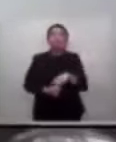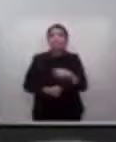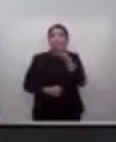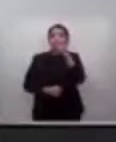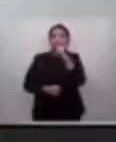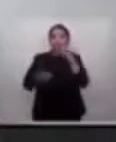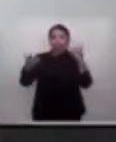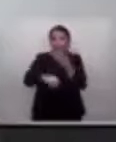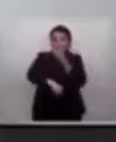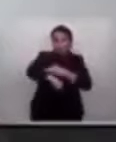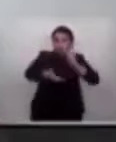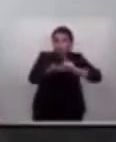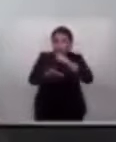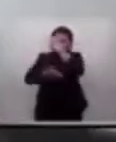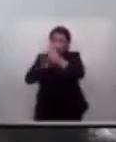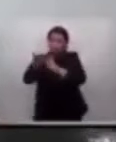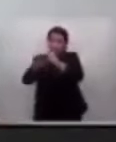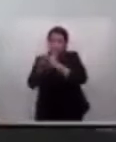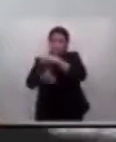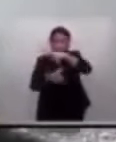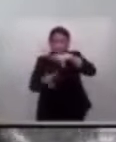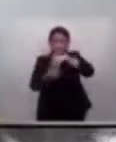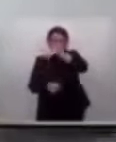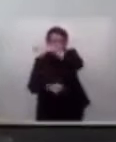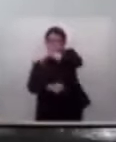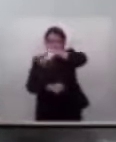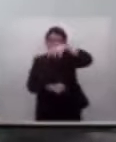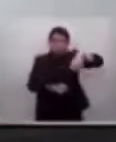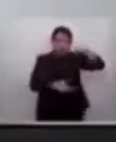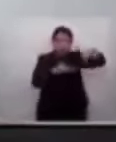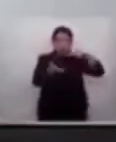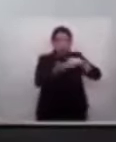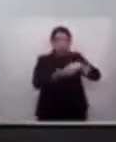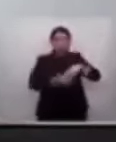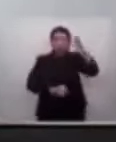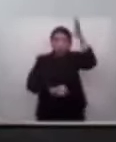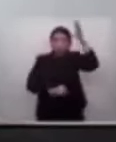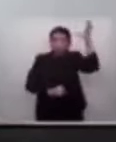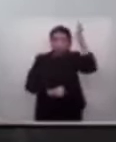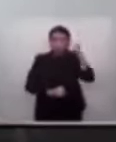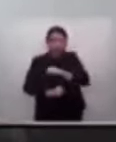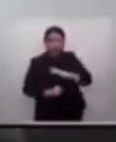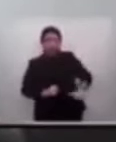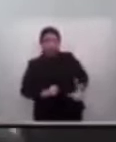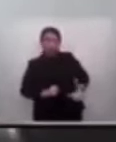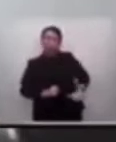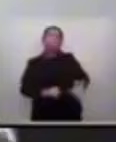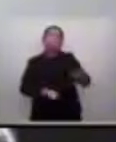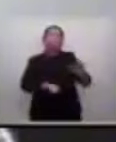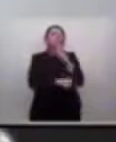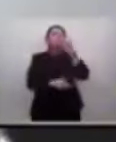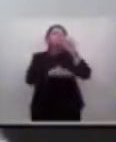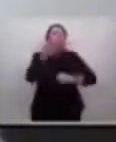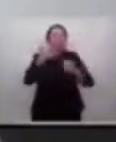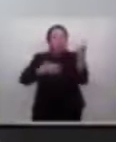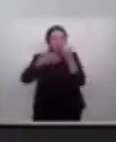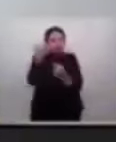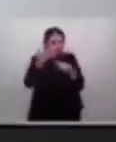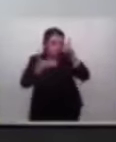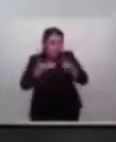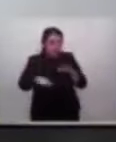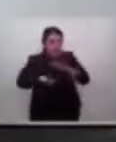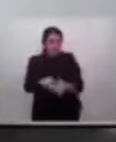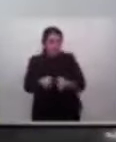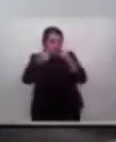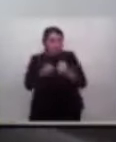procedente un recuento de todas las casillas de la elección de la alcaldía cuautemoc porque no hay elementos que permitan suponer de